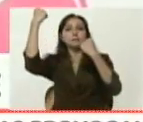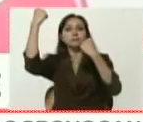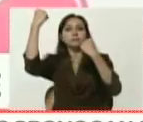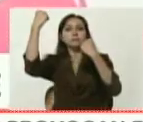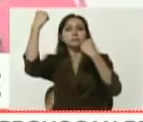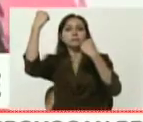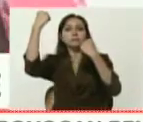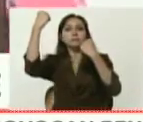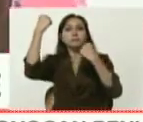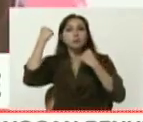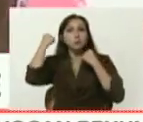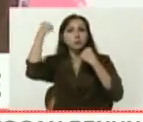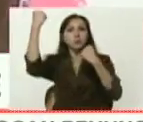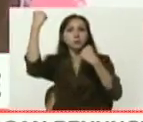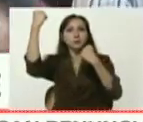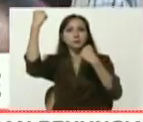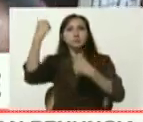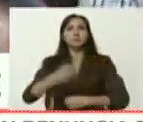triunfar.